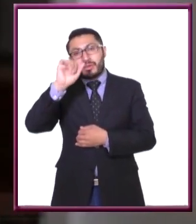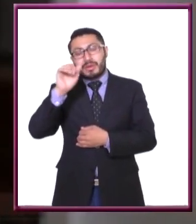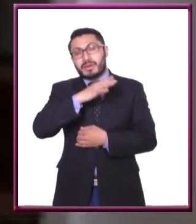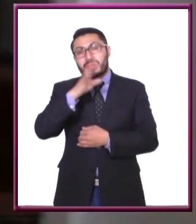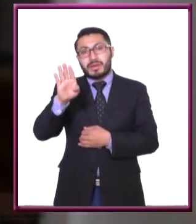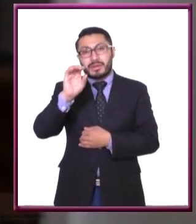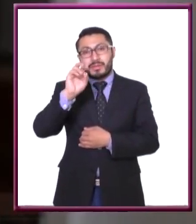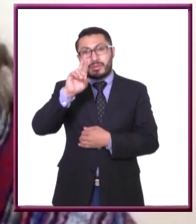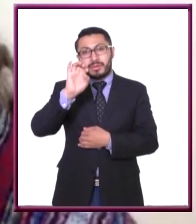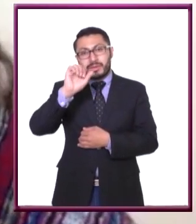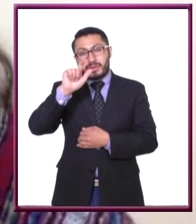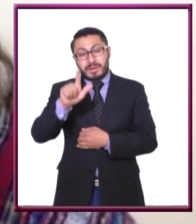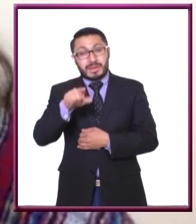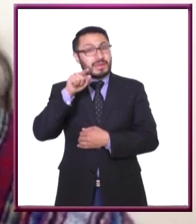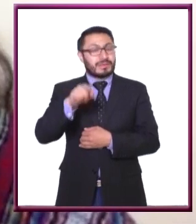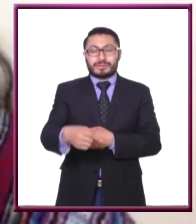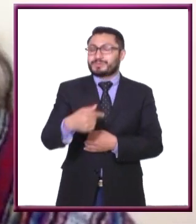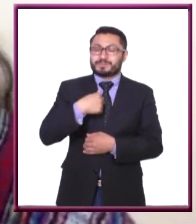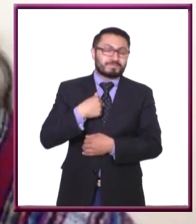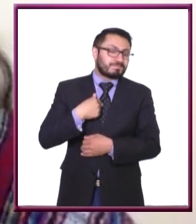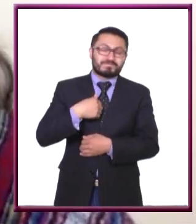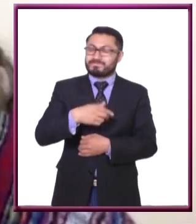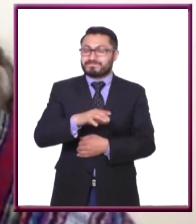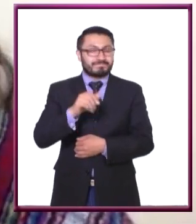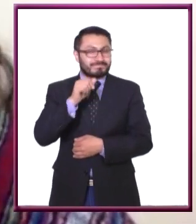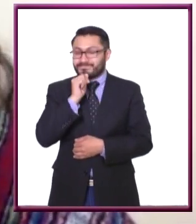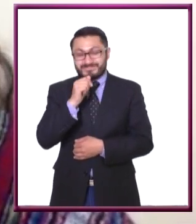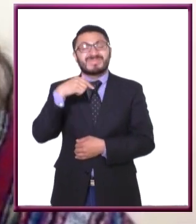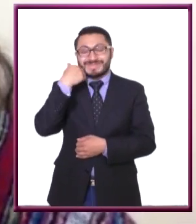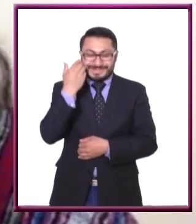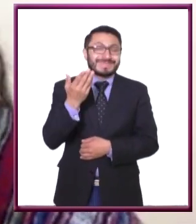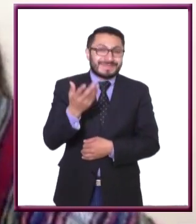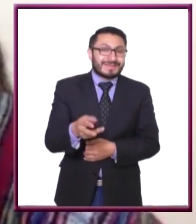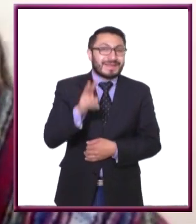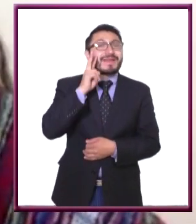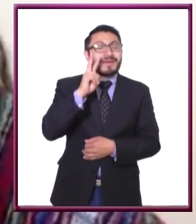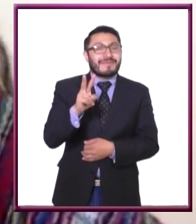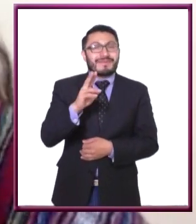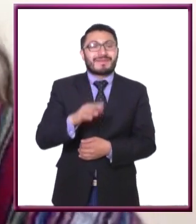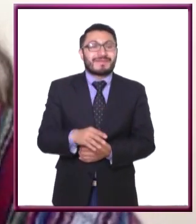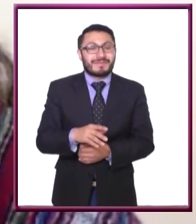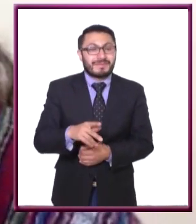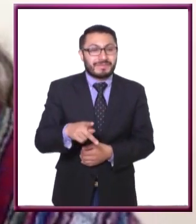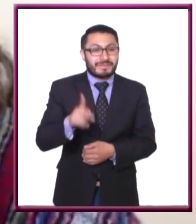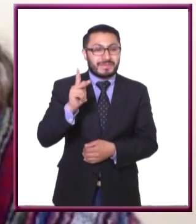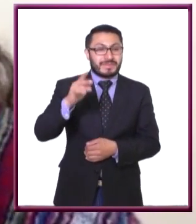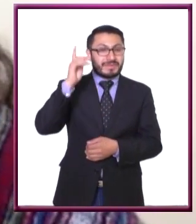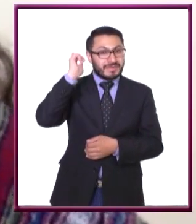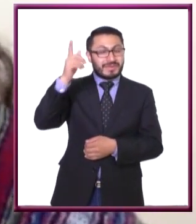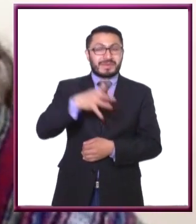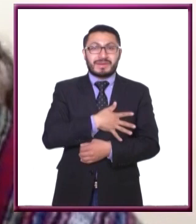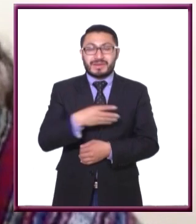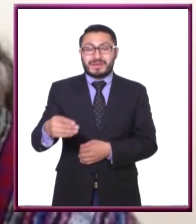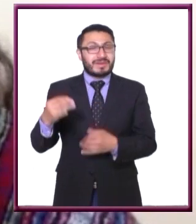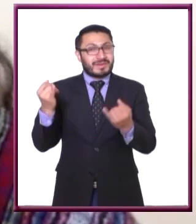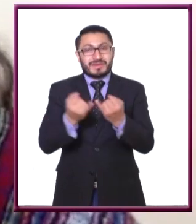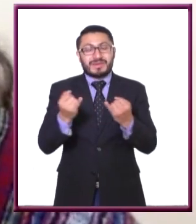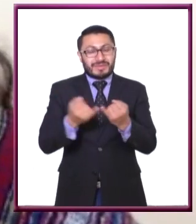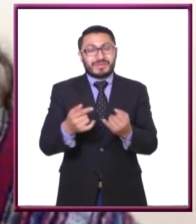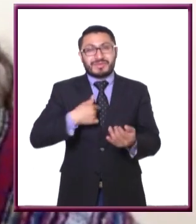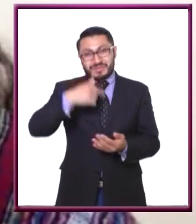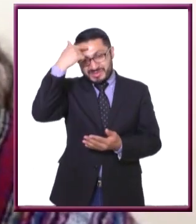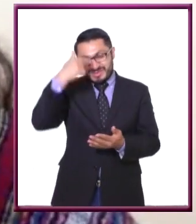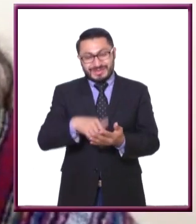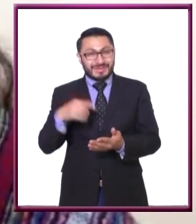boreal? No he tenido ese honor y sí quisiera, no solamente verlo yo, sino también mis hijos. Creo que